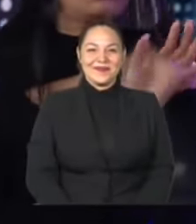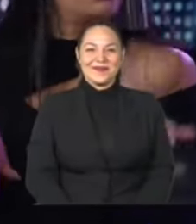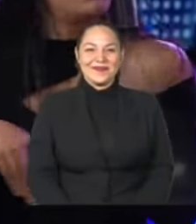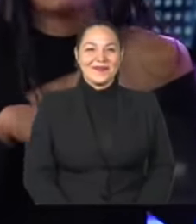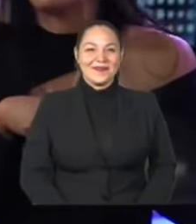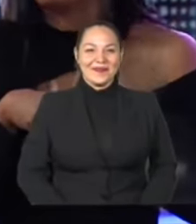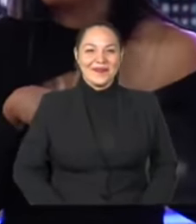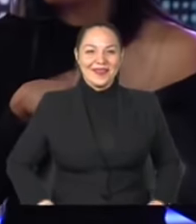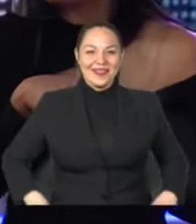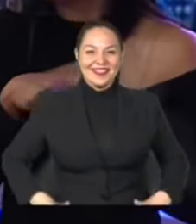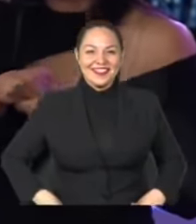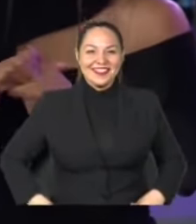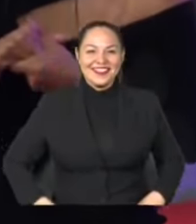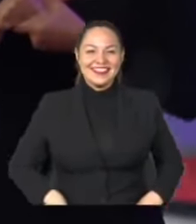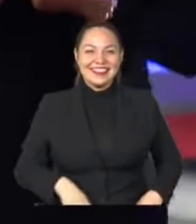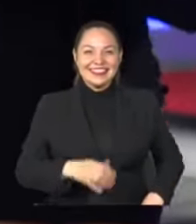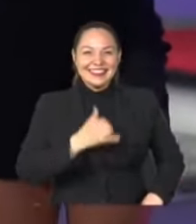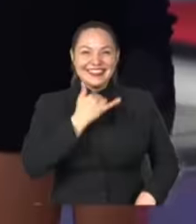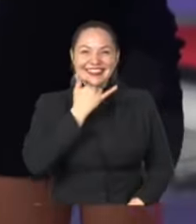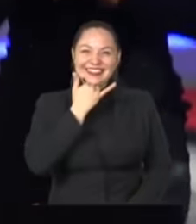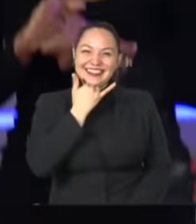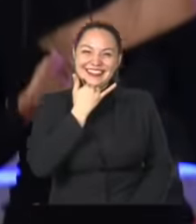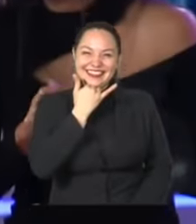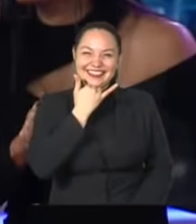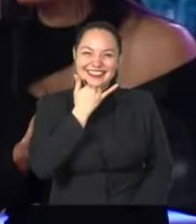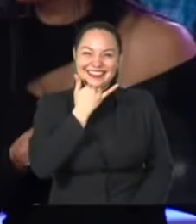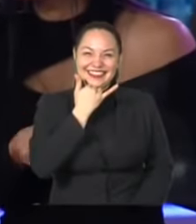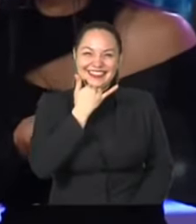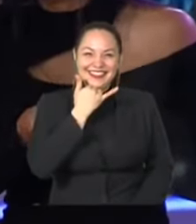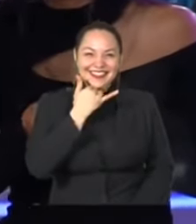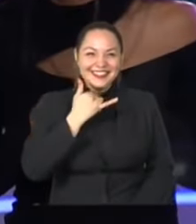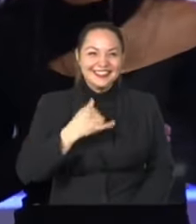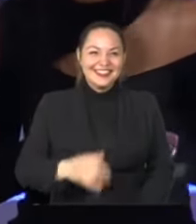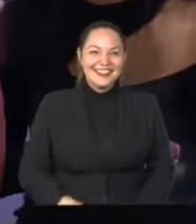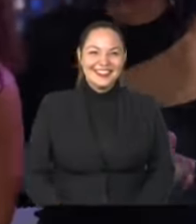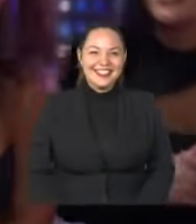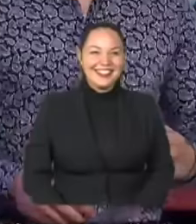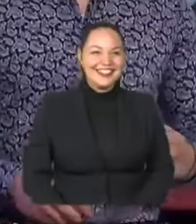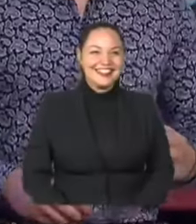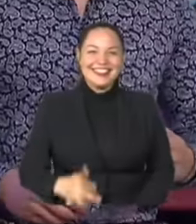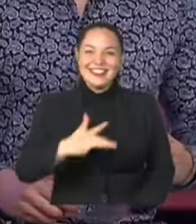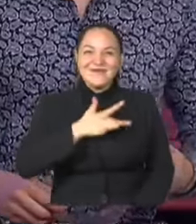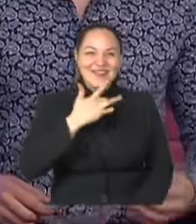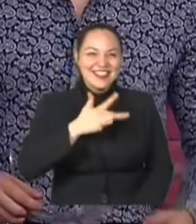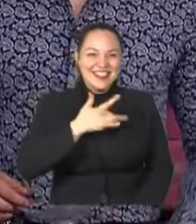perdón, perdón. Ya novio, Chavis, ya no. ¿Está usted? Me siento